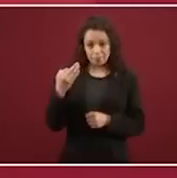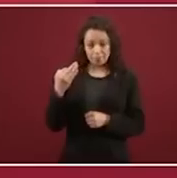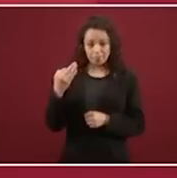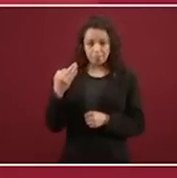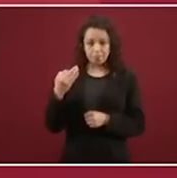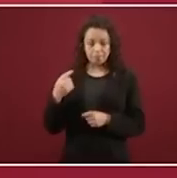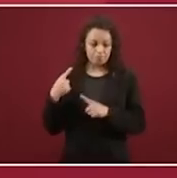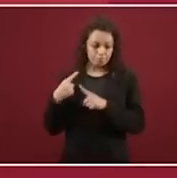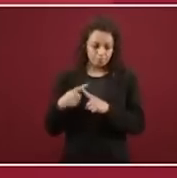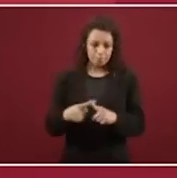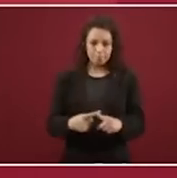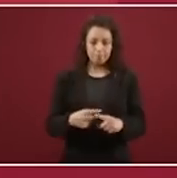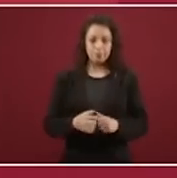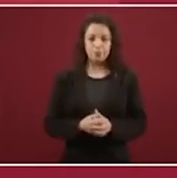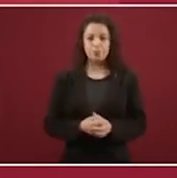haya